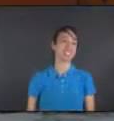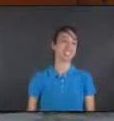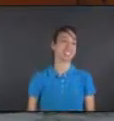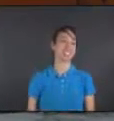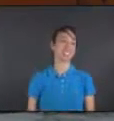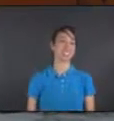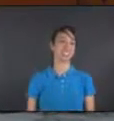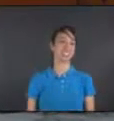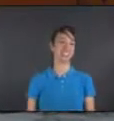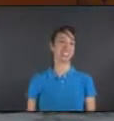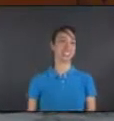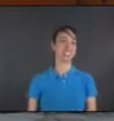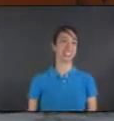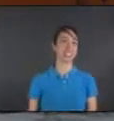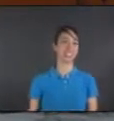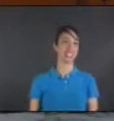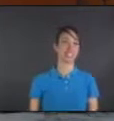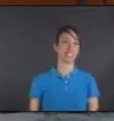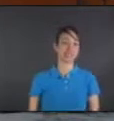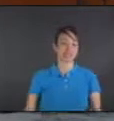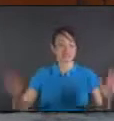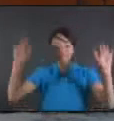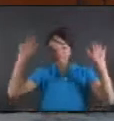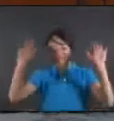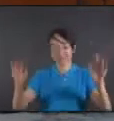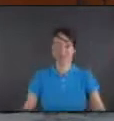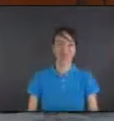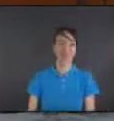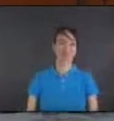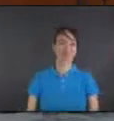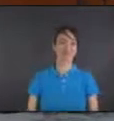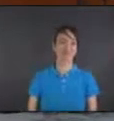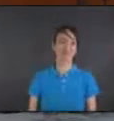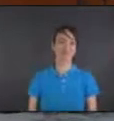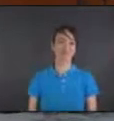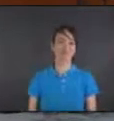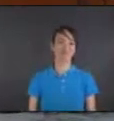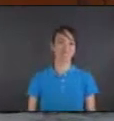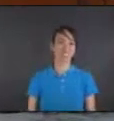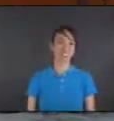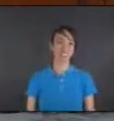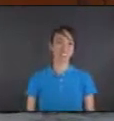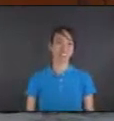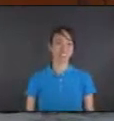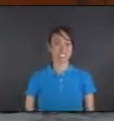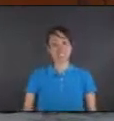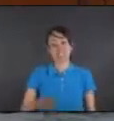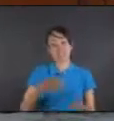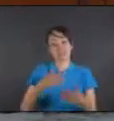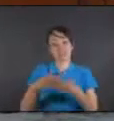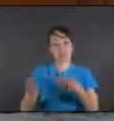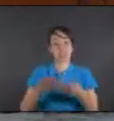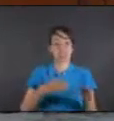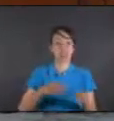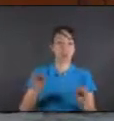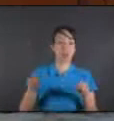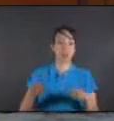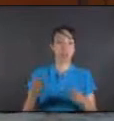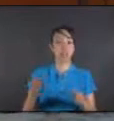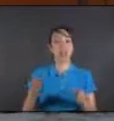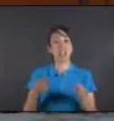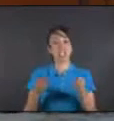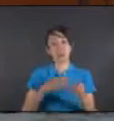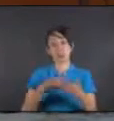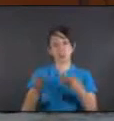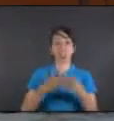Y el apellido. El primer nombre era Disney y el segundo era Landia. Yo lo tengo, hermano. Tengo el